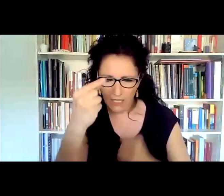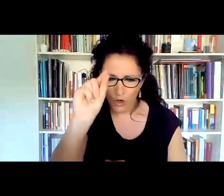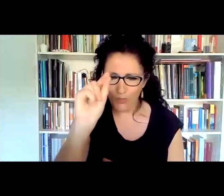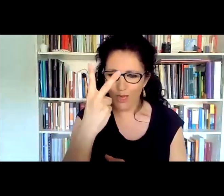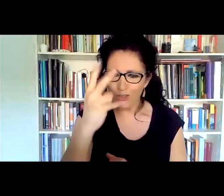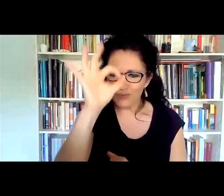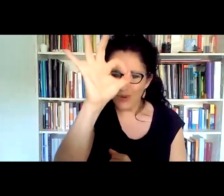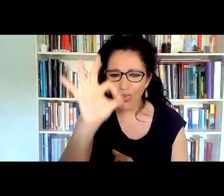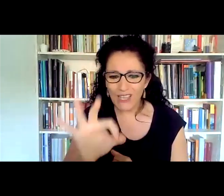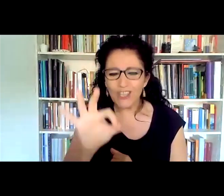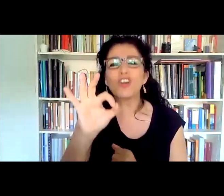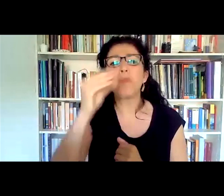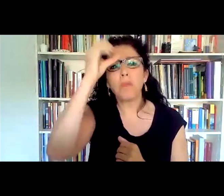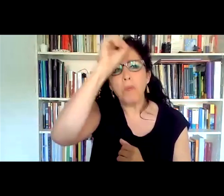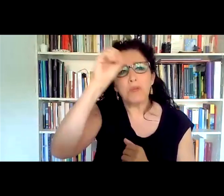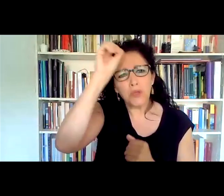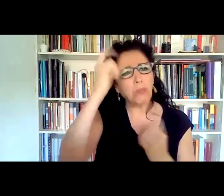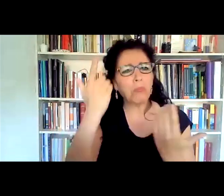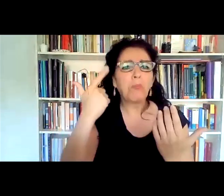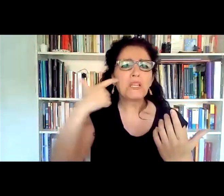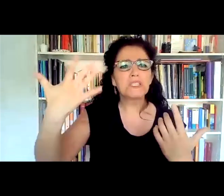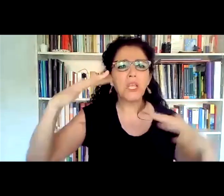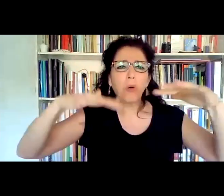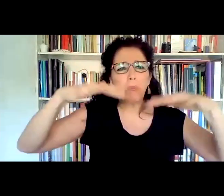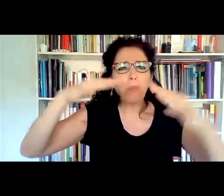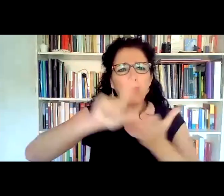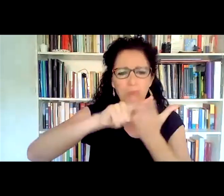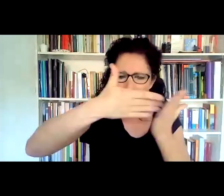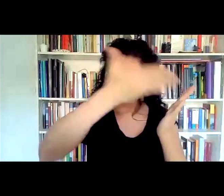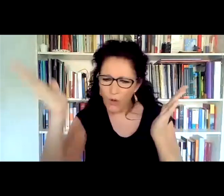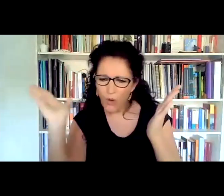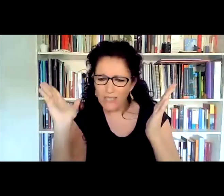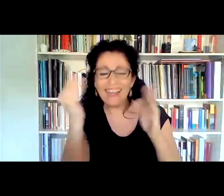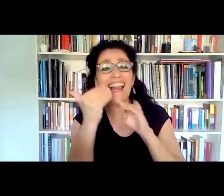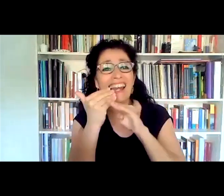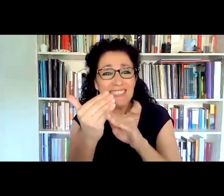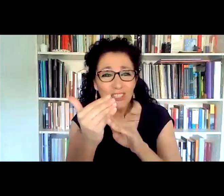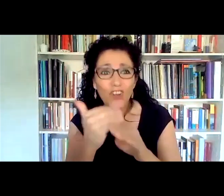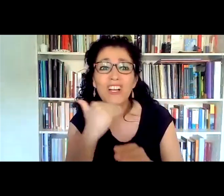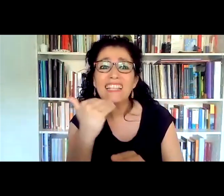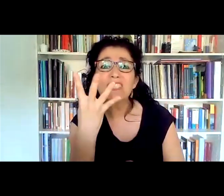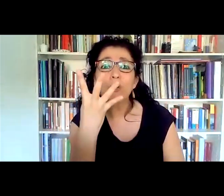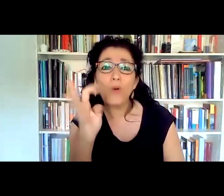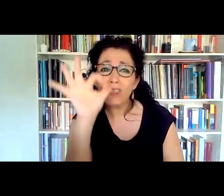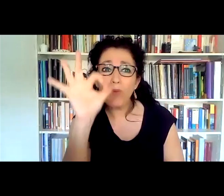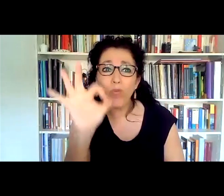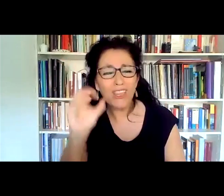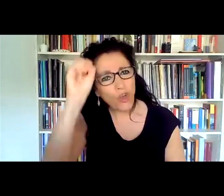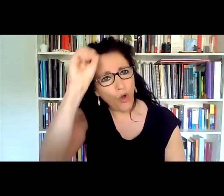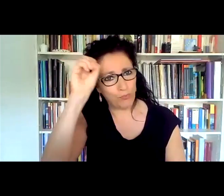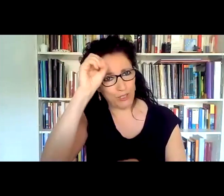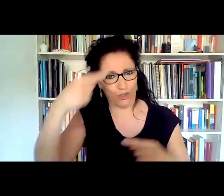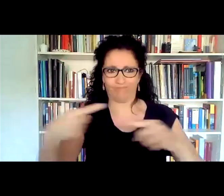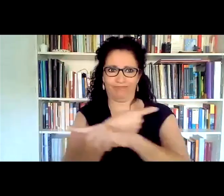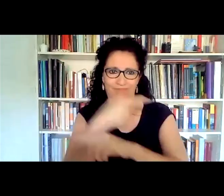con otras lenguas, el 47,2% de los preguntados opinan que tiene un prestigio similar a otras lenguas. El